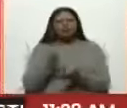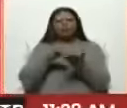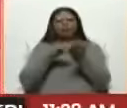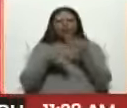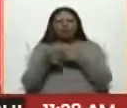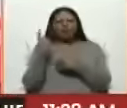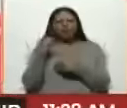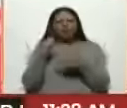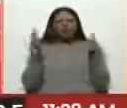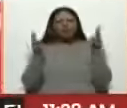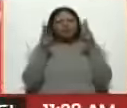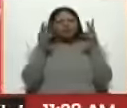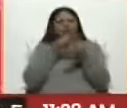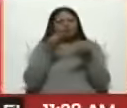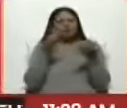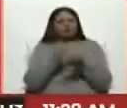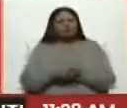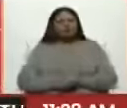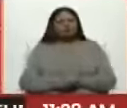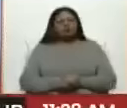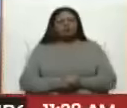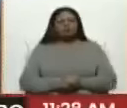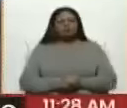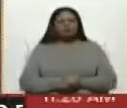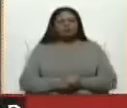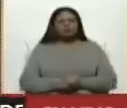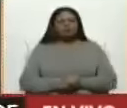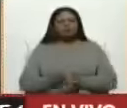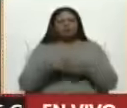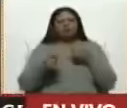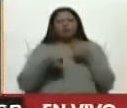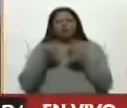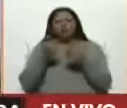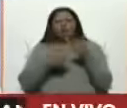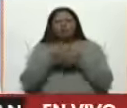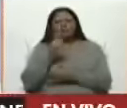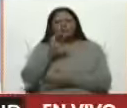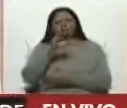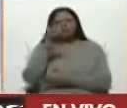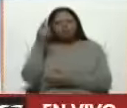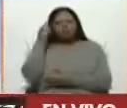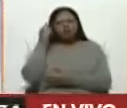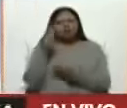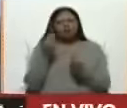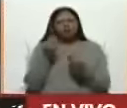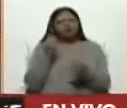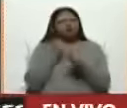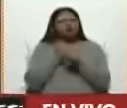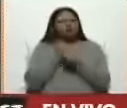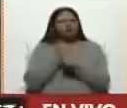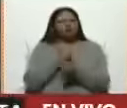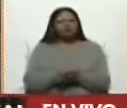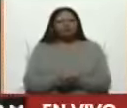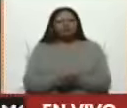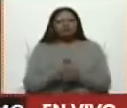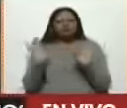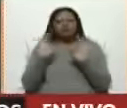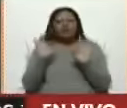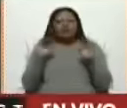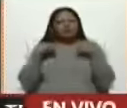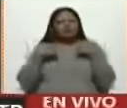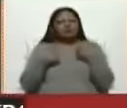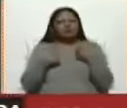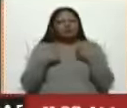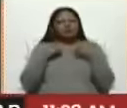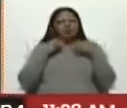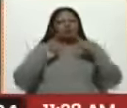tener una gran victoria, pero son un poco más de 50 días de mucho trabajo. Nadie descansa.